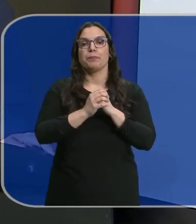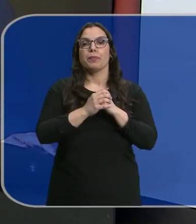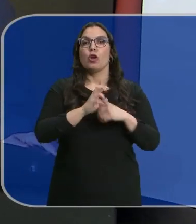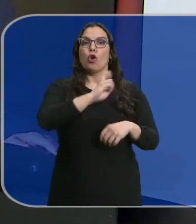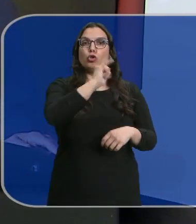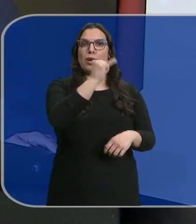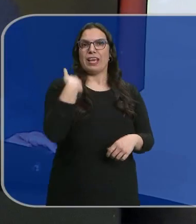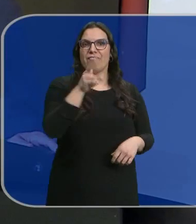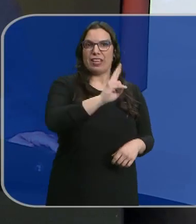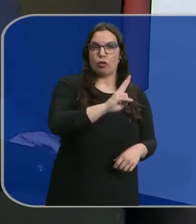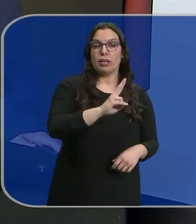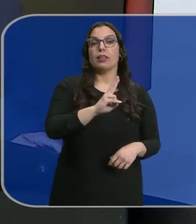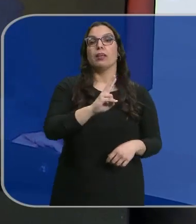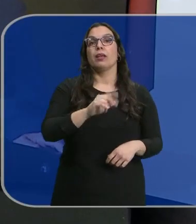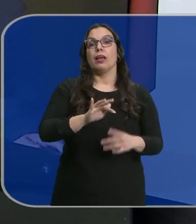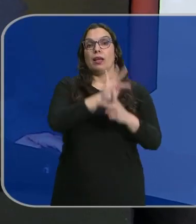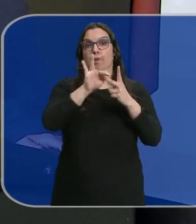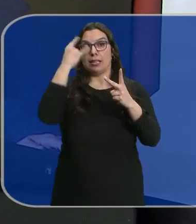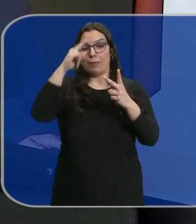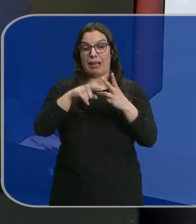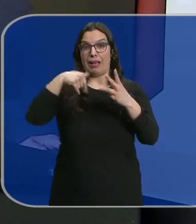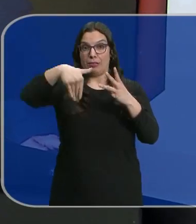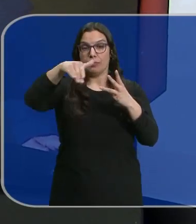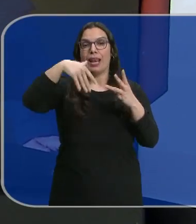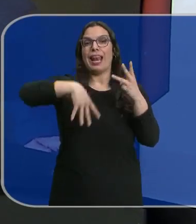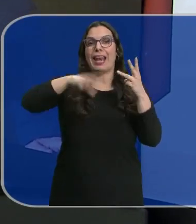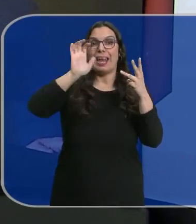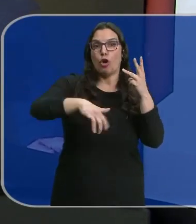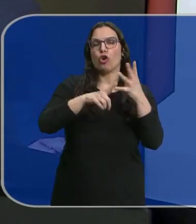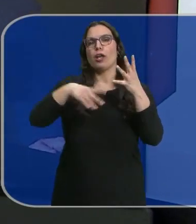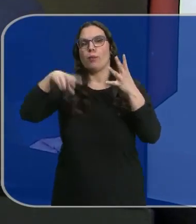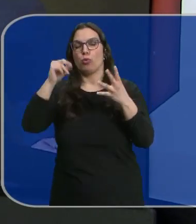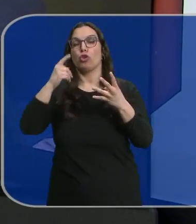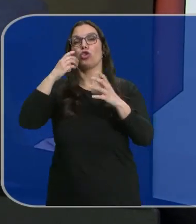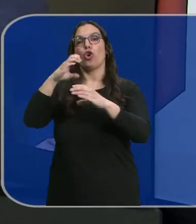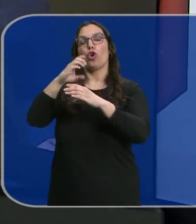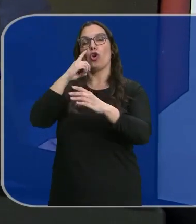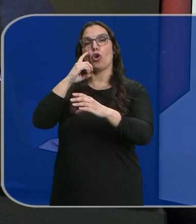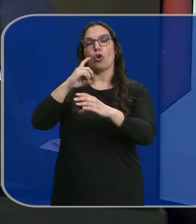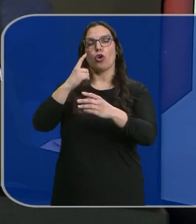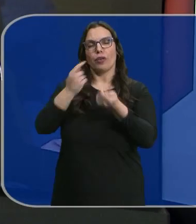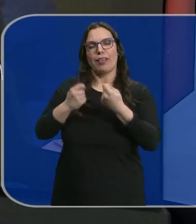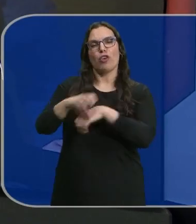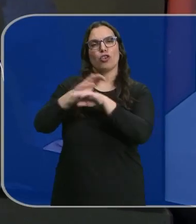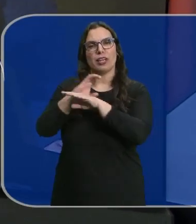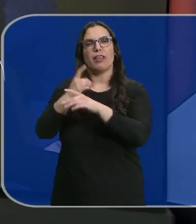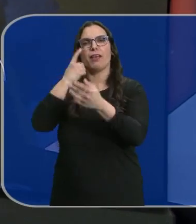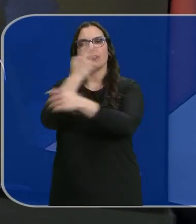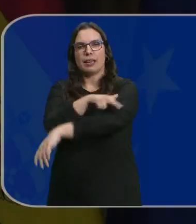al que ya hay en Valladolid y a los próximos de León y Burgos, todo en coordinación con las consejerías de Sanidad, Educación y